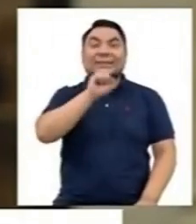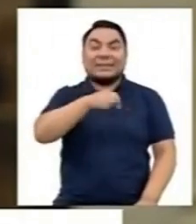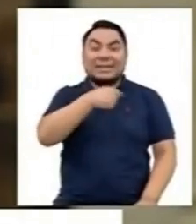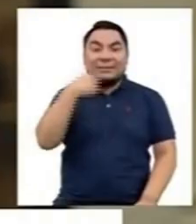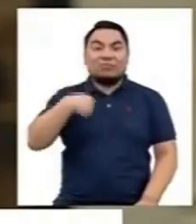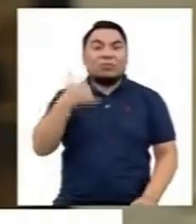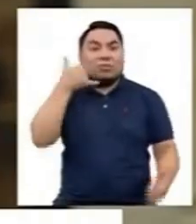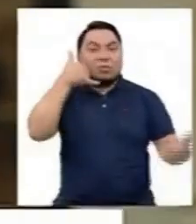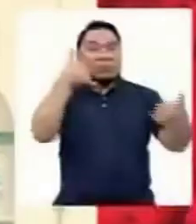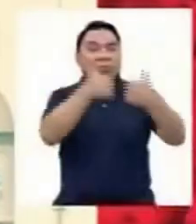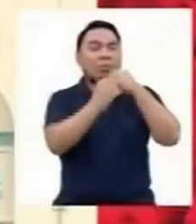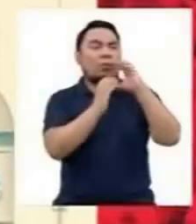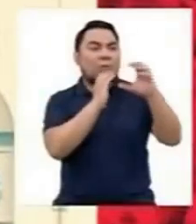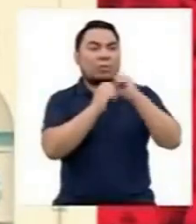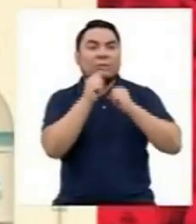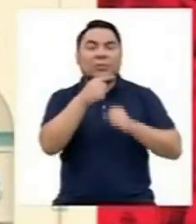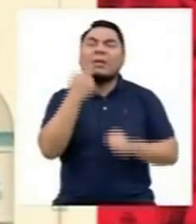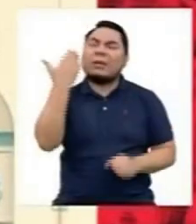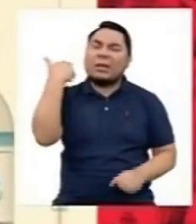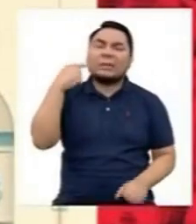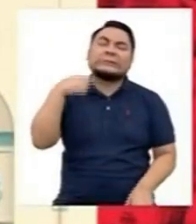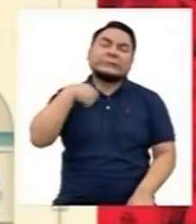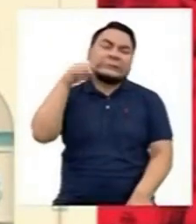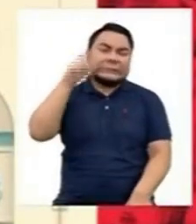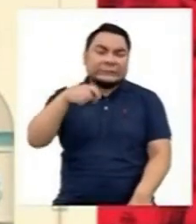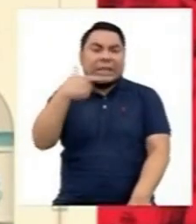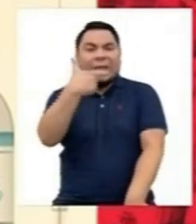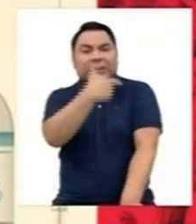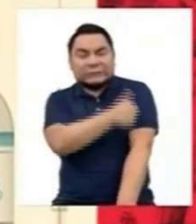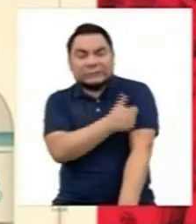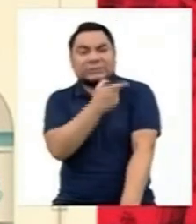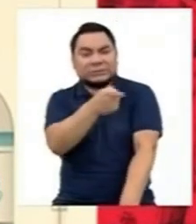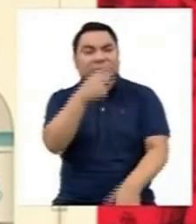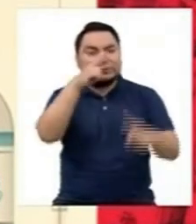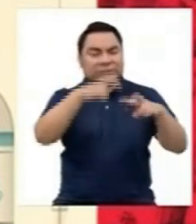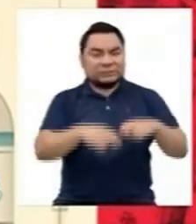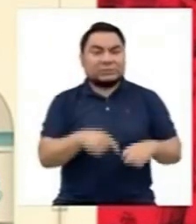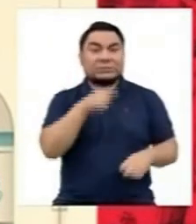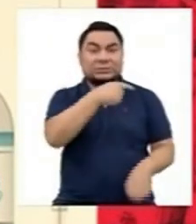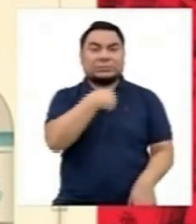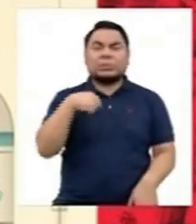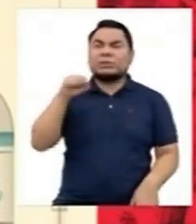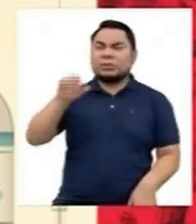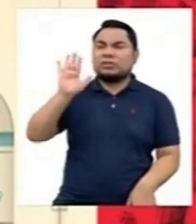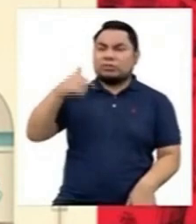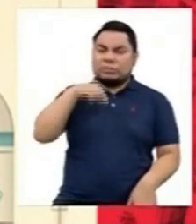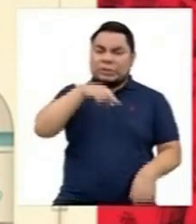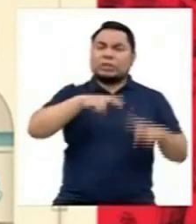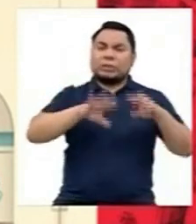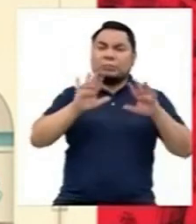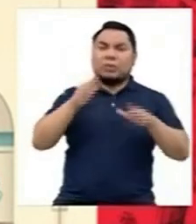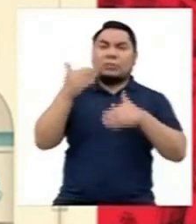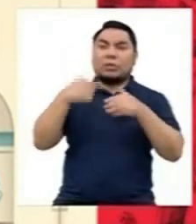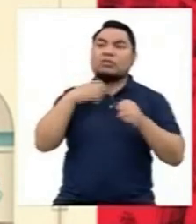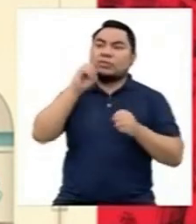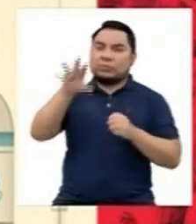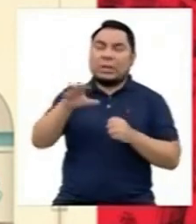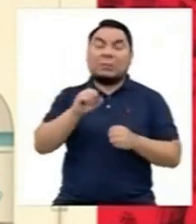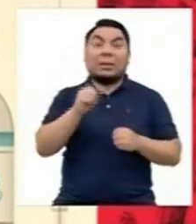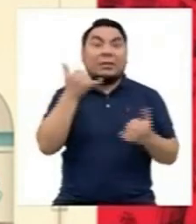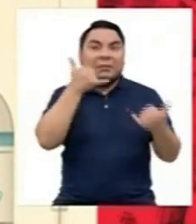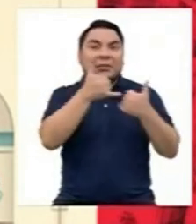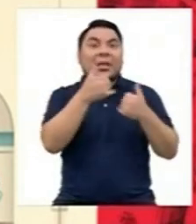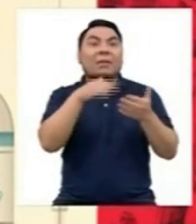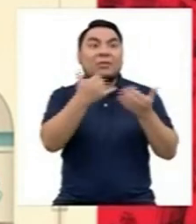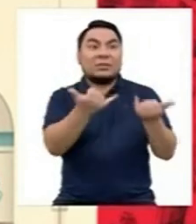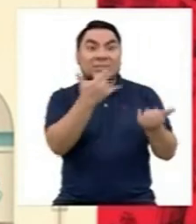de salud, que este convenio permita adelantar no solamente el laboratorio de China,